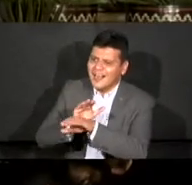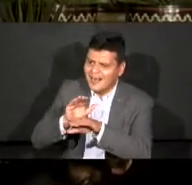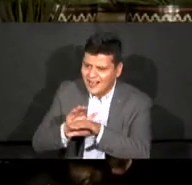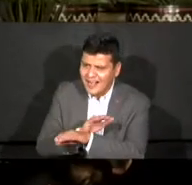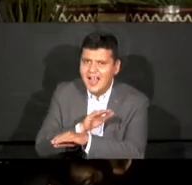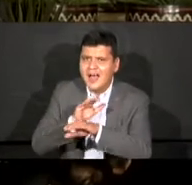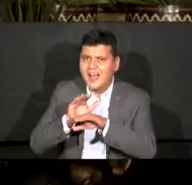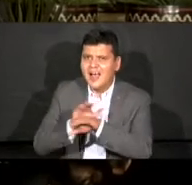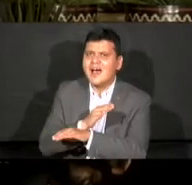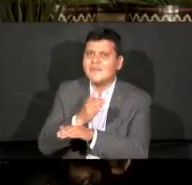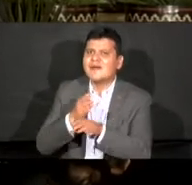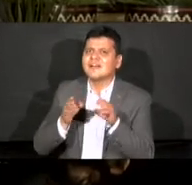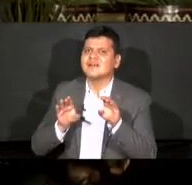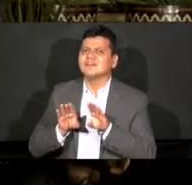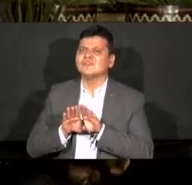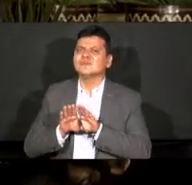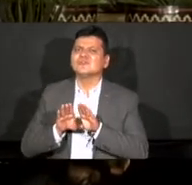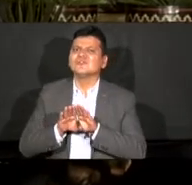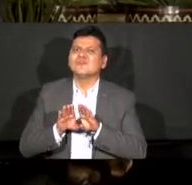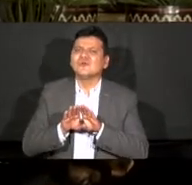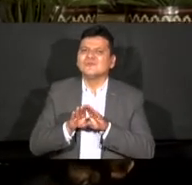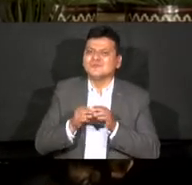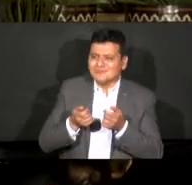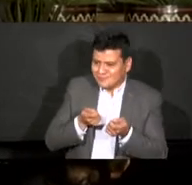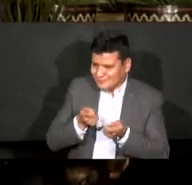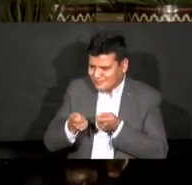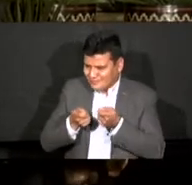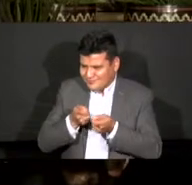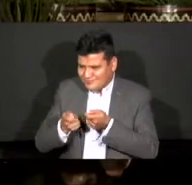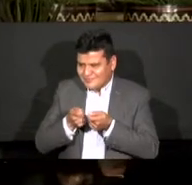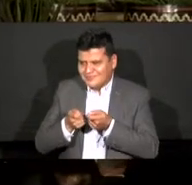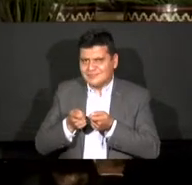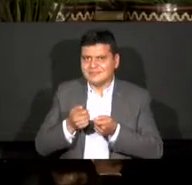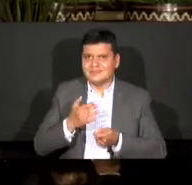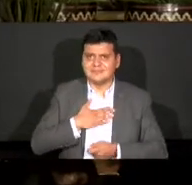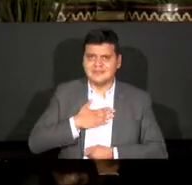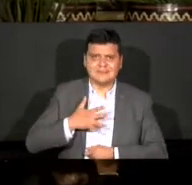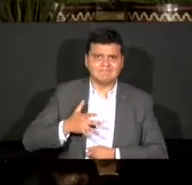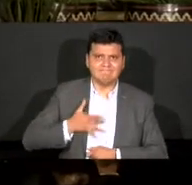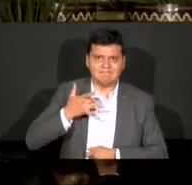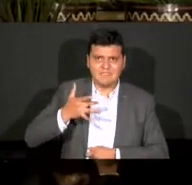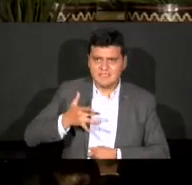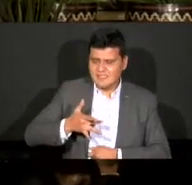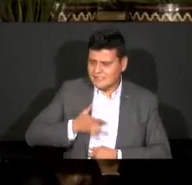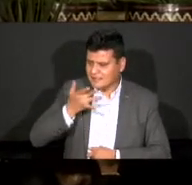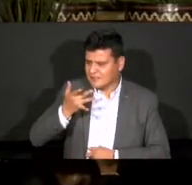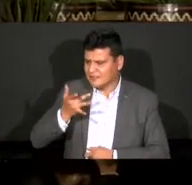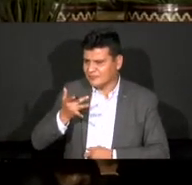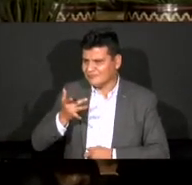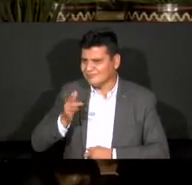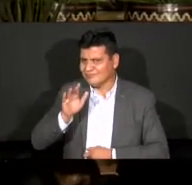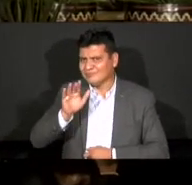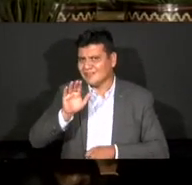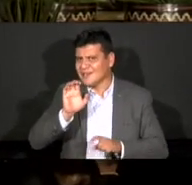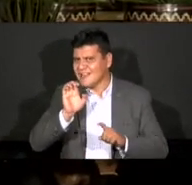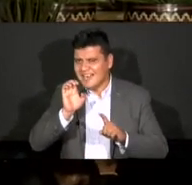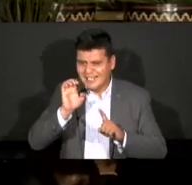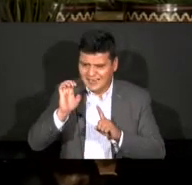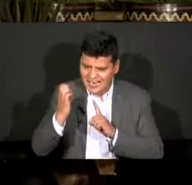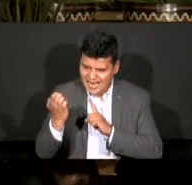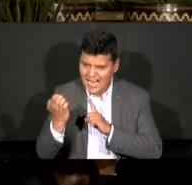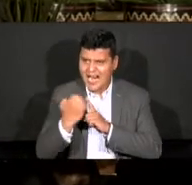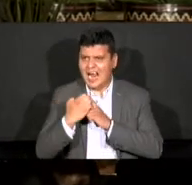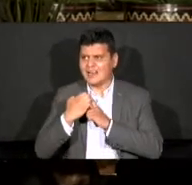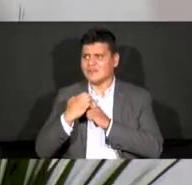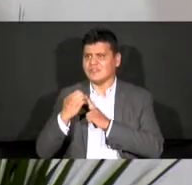remediarlo. ¿Y saben qué? Sí duele. Duele mucho el engaño. Duele mucho el engaño del